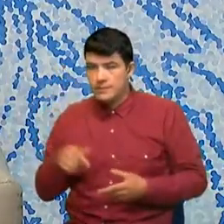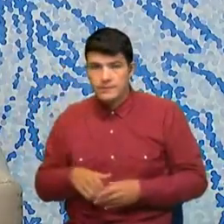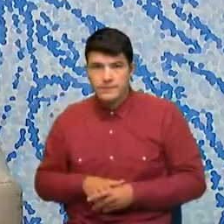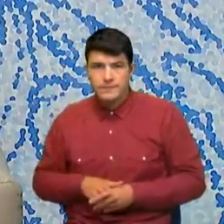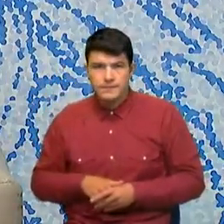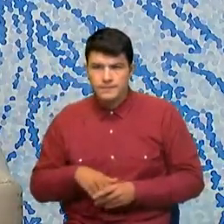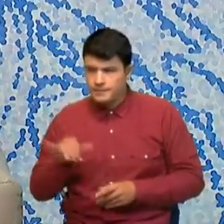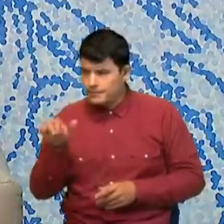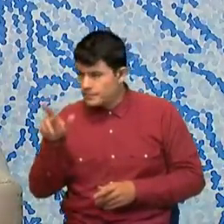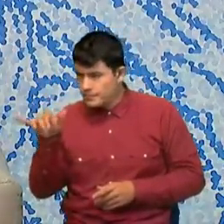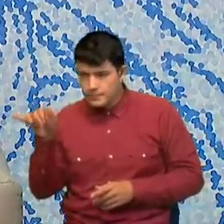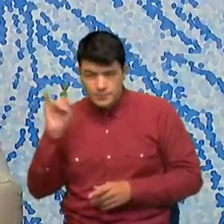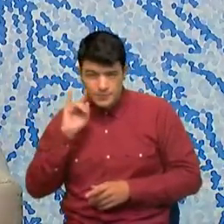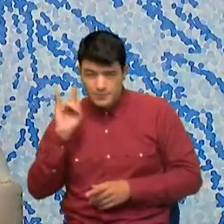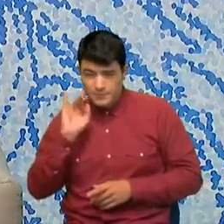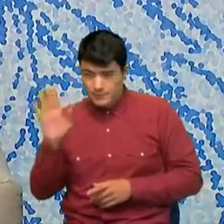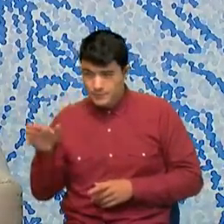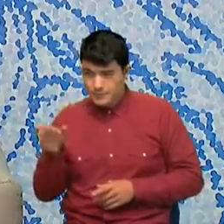Julie.